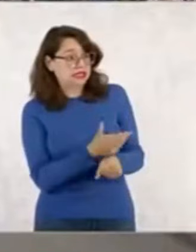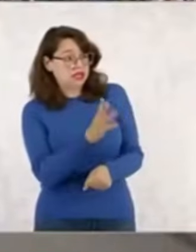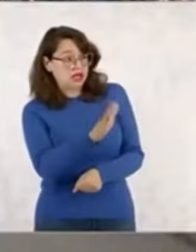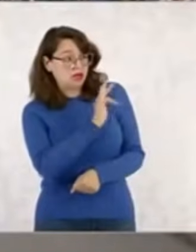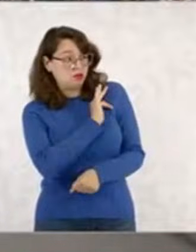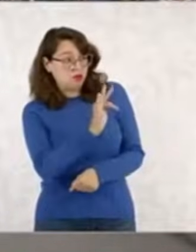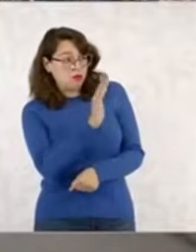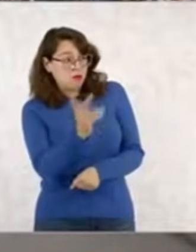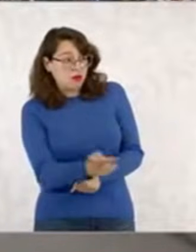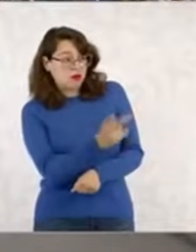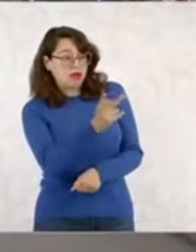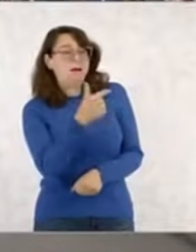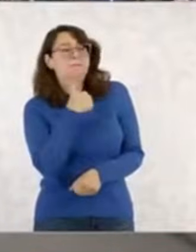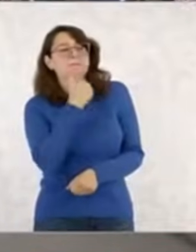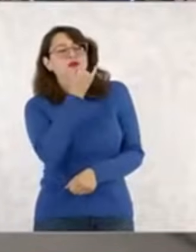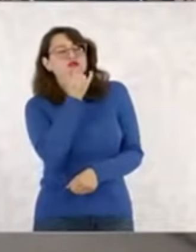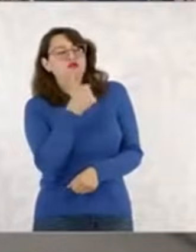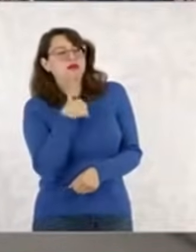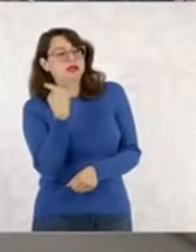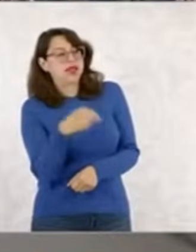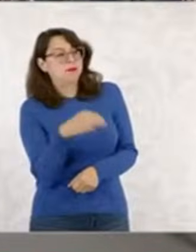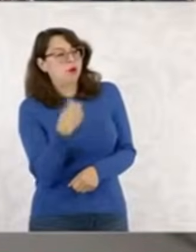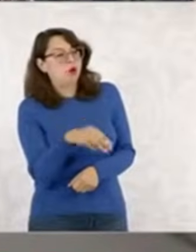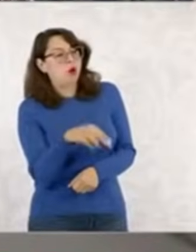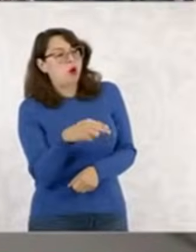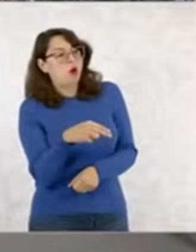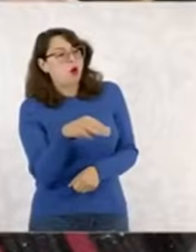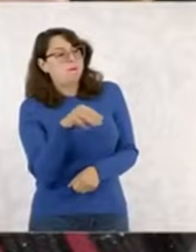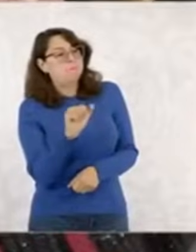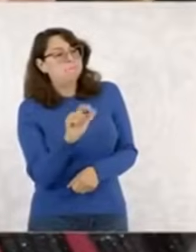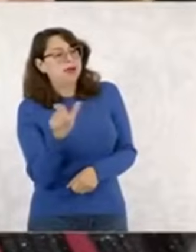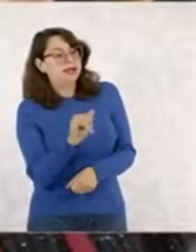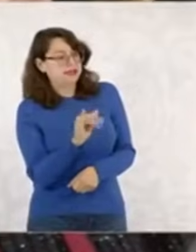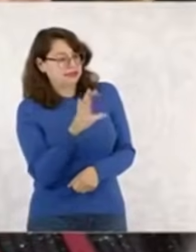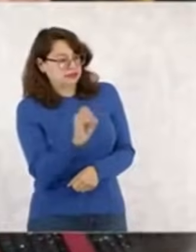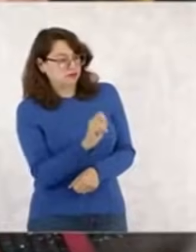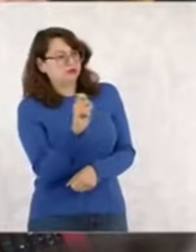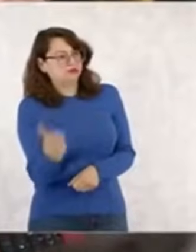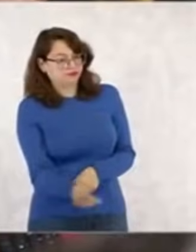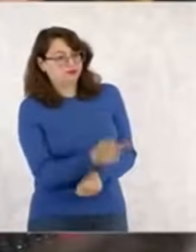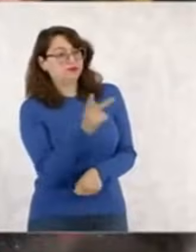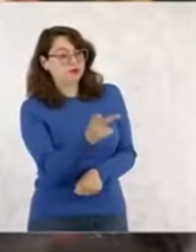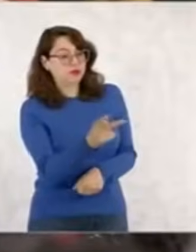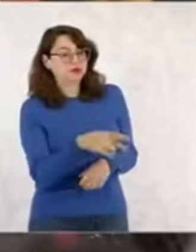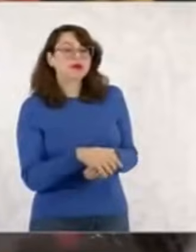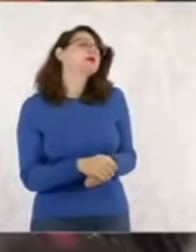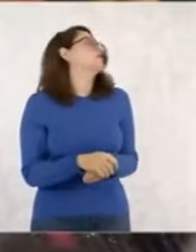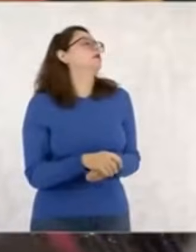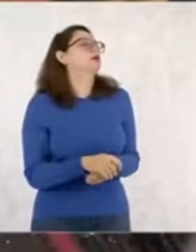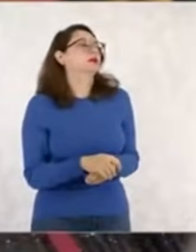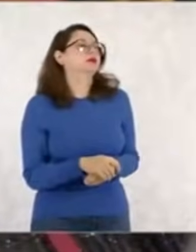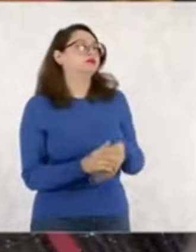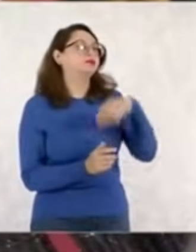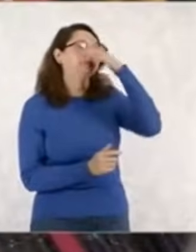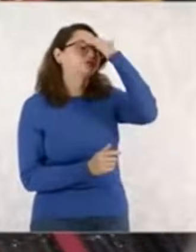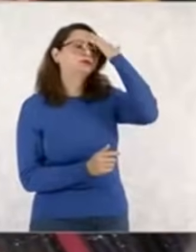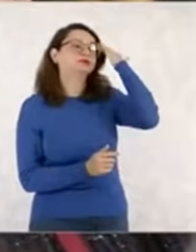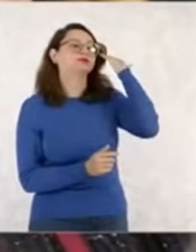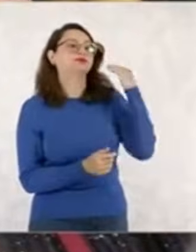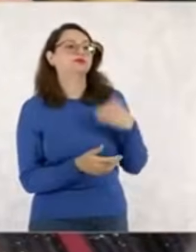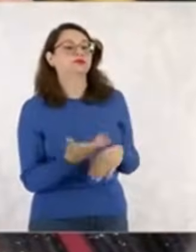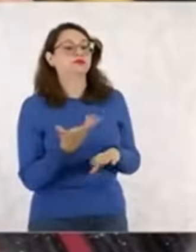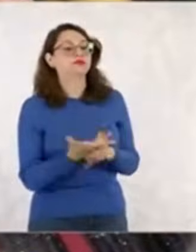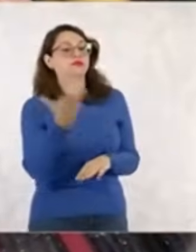No me presenté, Máximo Allende, para su objetivo. Preguntarle, secretario, en el caso de ¿cuál fue el rol de los sindicatos? ¿Cuál fue